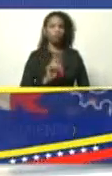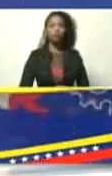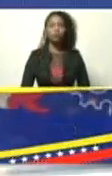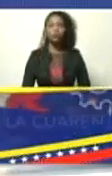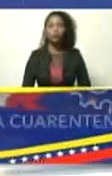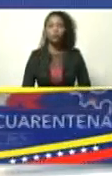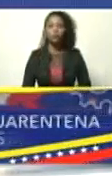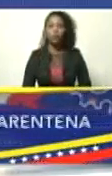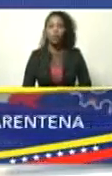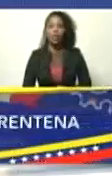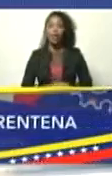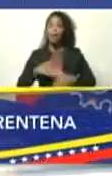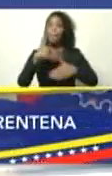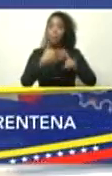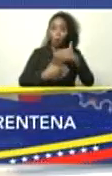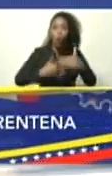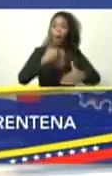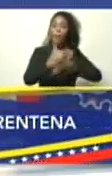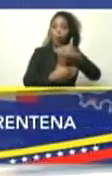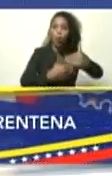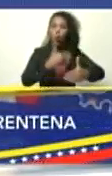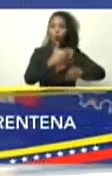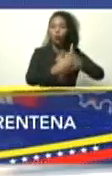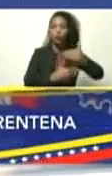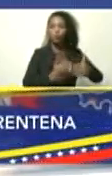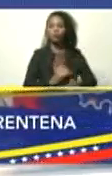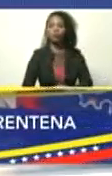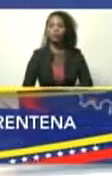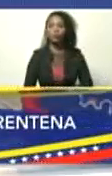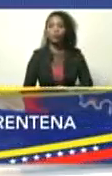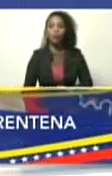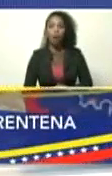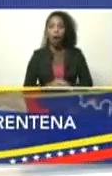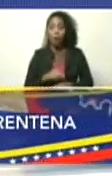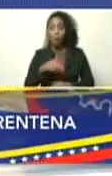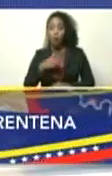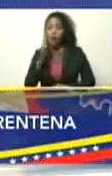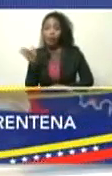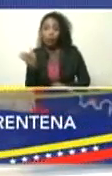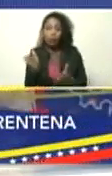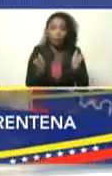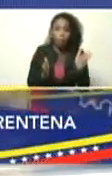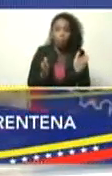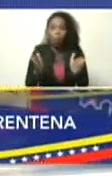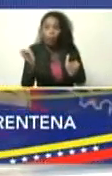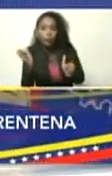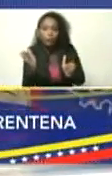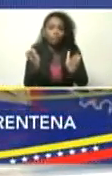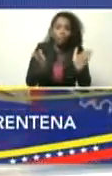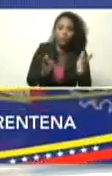Y fuimos paso a paso, poco a poco, por aquí, por allá, más allá,